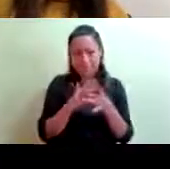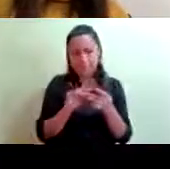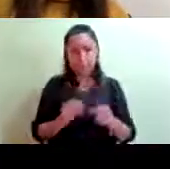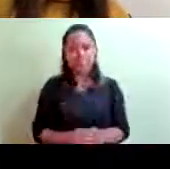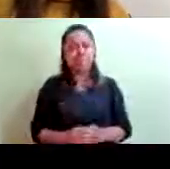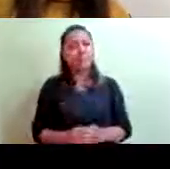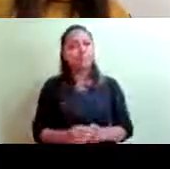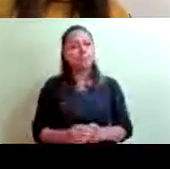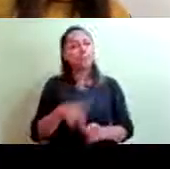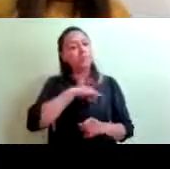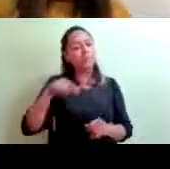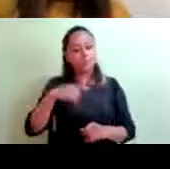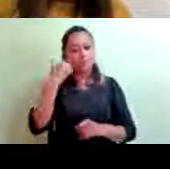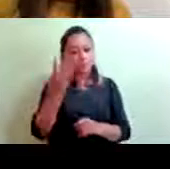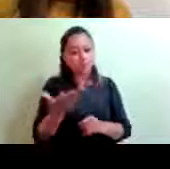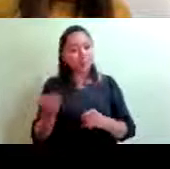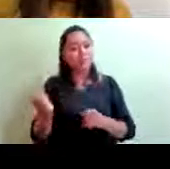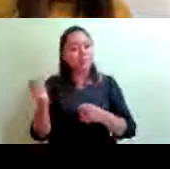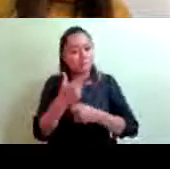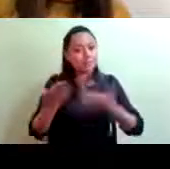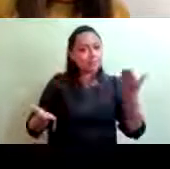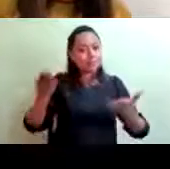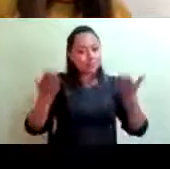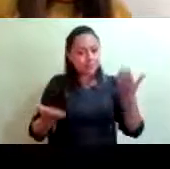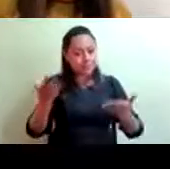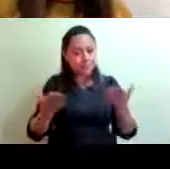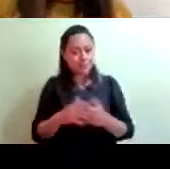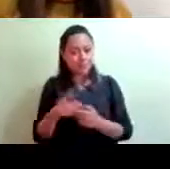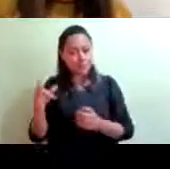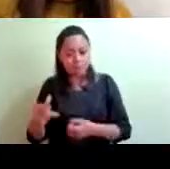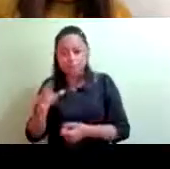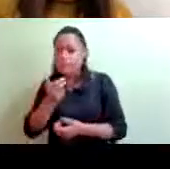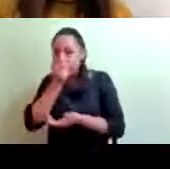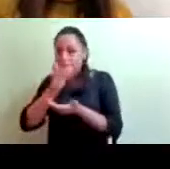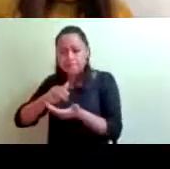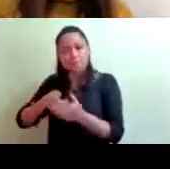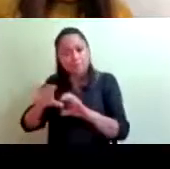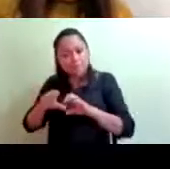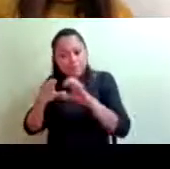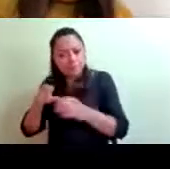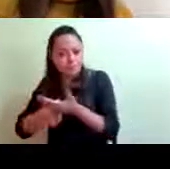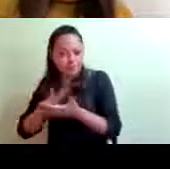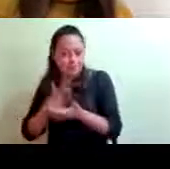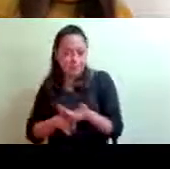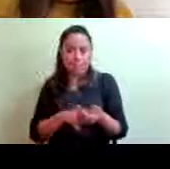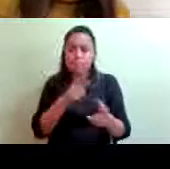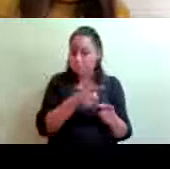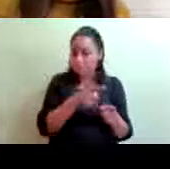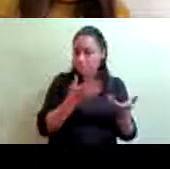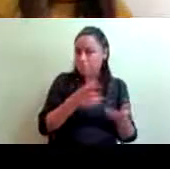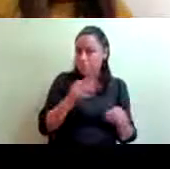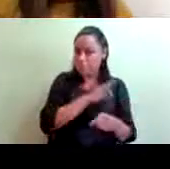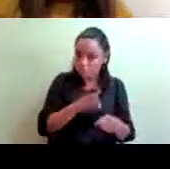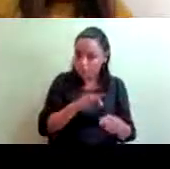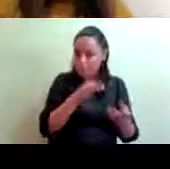Lo que buscamos es un balance de conservación y sustentabilidad, ¿no? Se trataría de llevar a cabo proyectos que le den viabilidad a largo plazo a